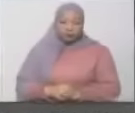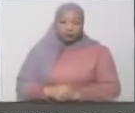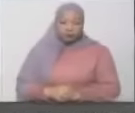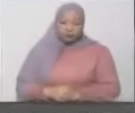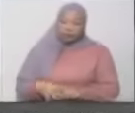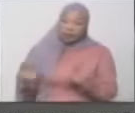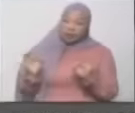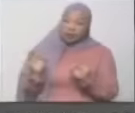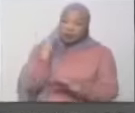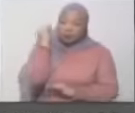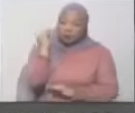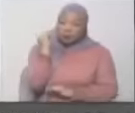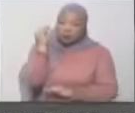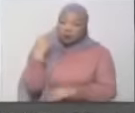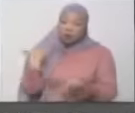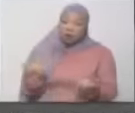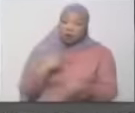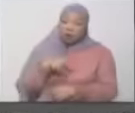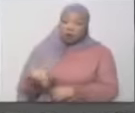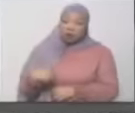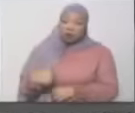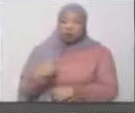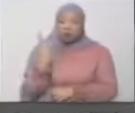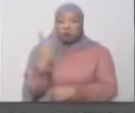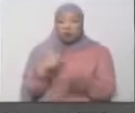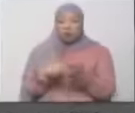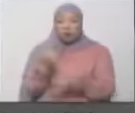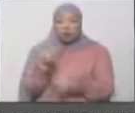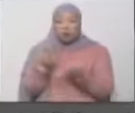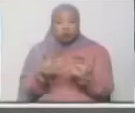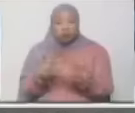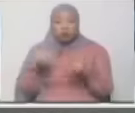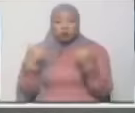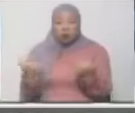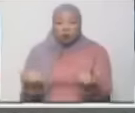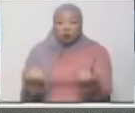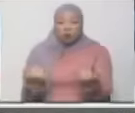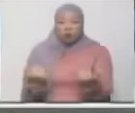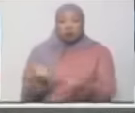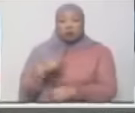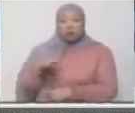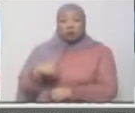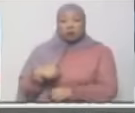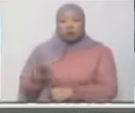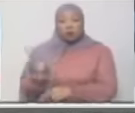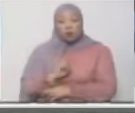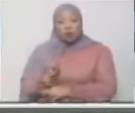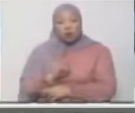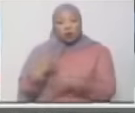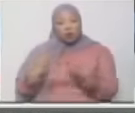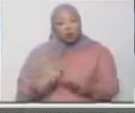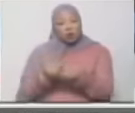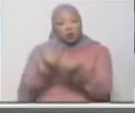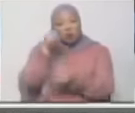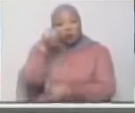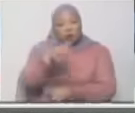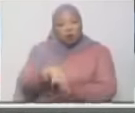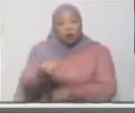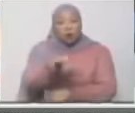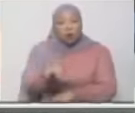Nadie iba a pensar lo que íbamos a pasar del 2018 en adelante. Nosotros nos adelantamos junto al pueblo,